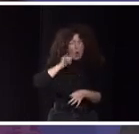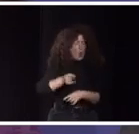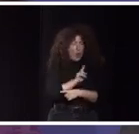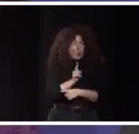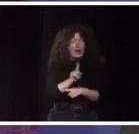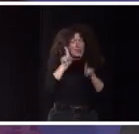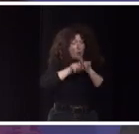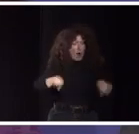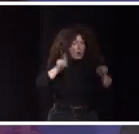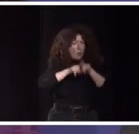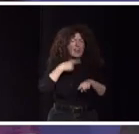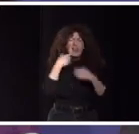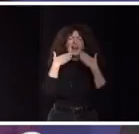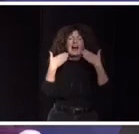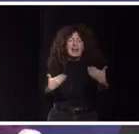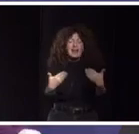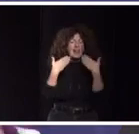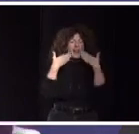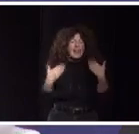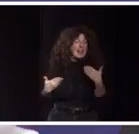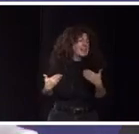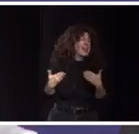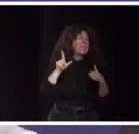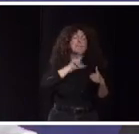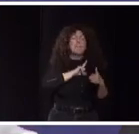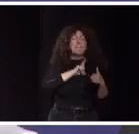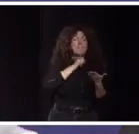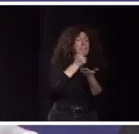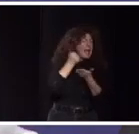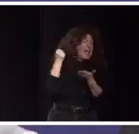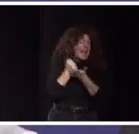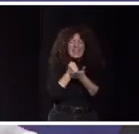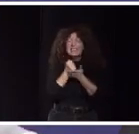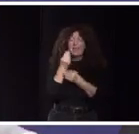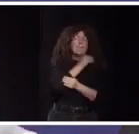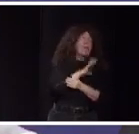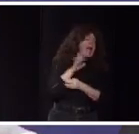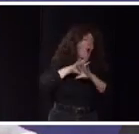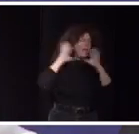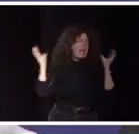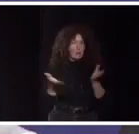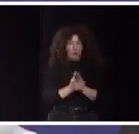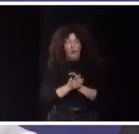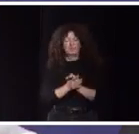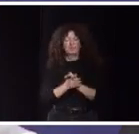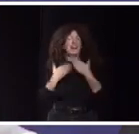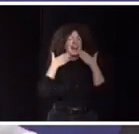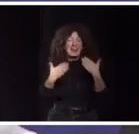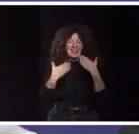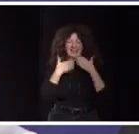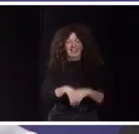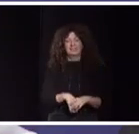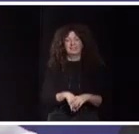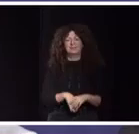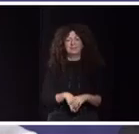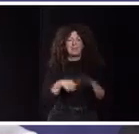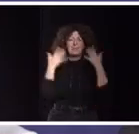decirlo. Gracias porque sois la mejor militancia del mundo. Muchas gracias.